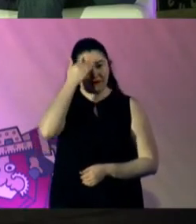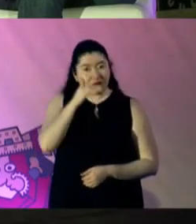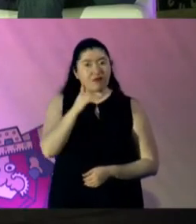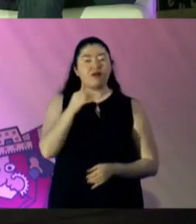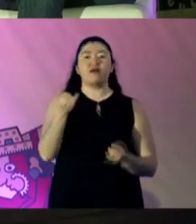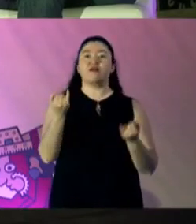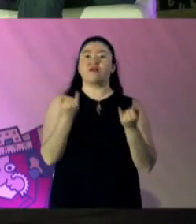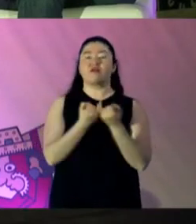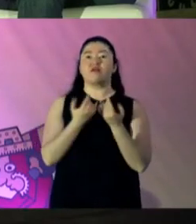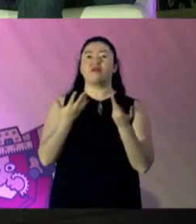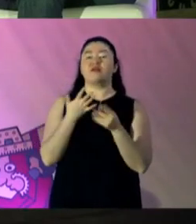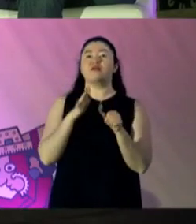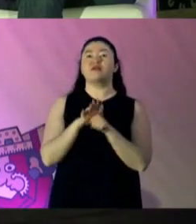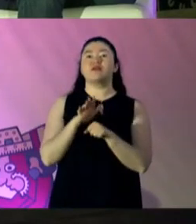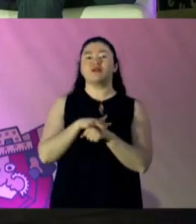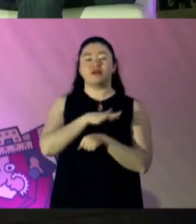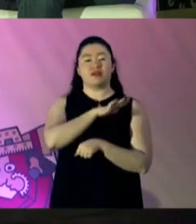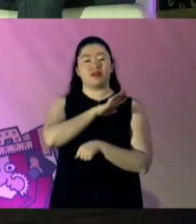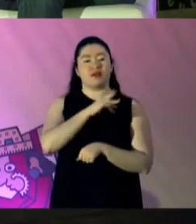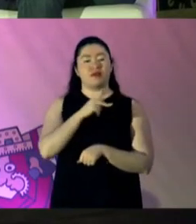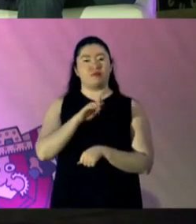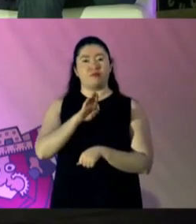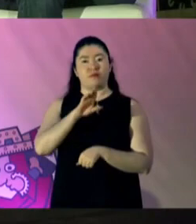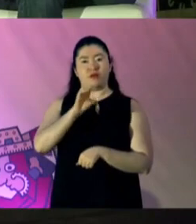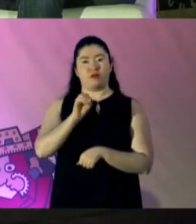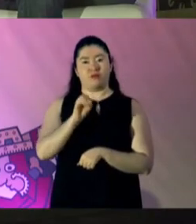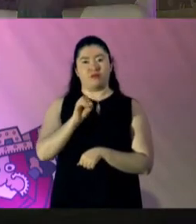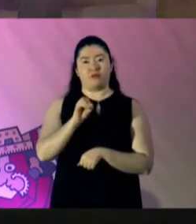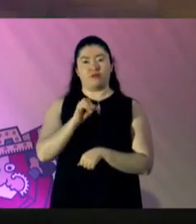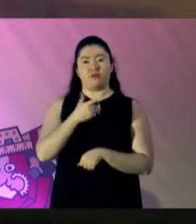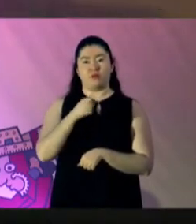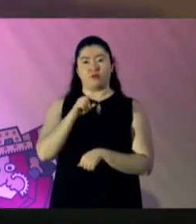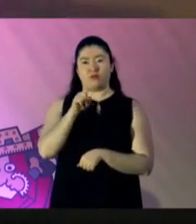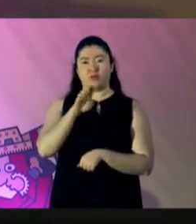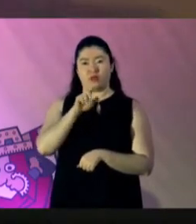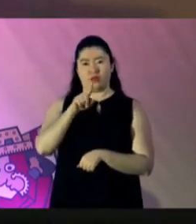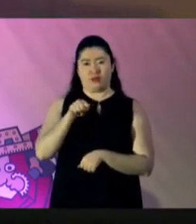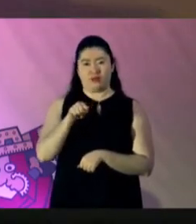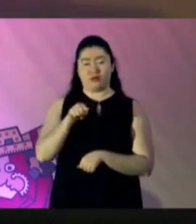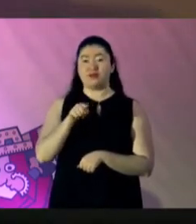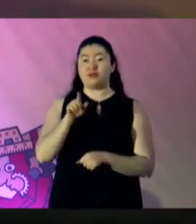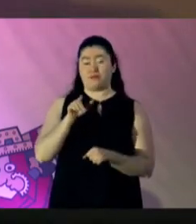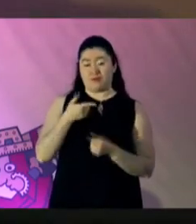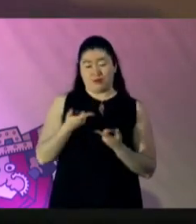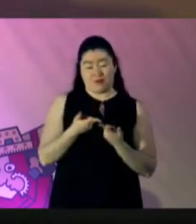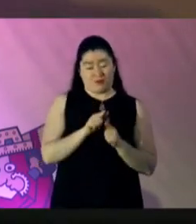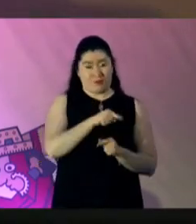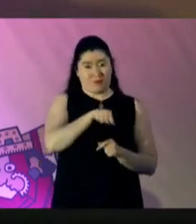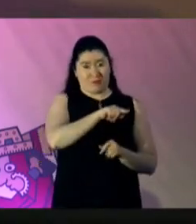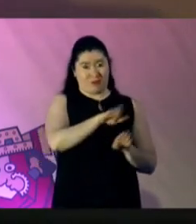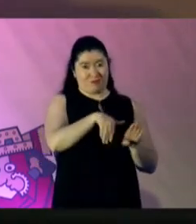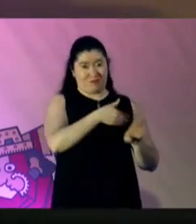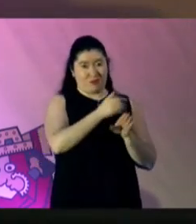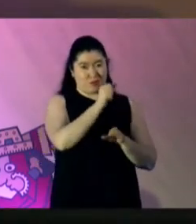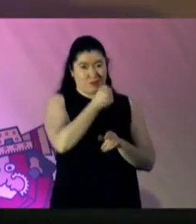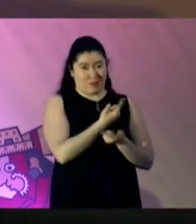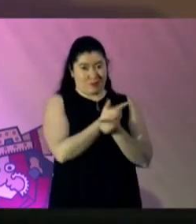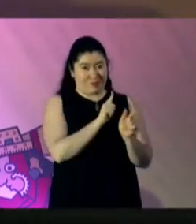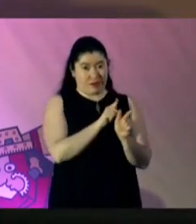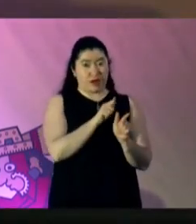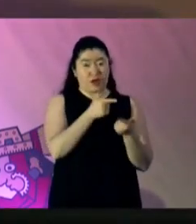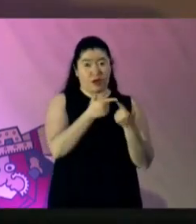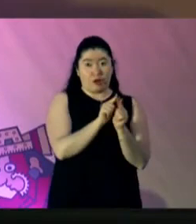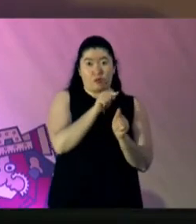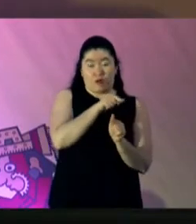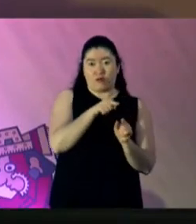yo porque esto el general pablo gonzález que era el encargado de la campaña contra el ejército libertador del sur y que llevó a cabo digamos